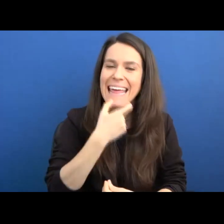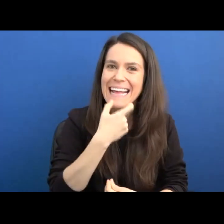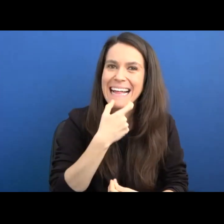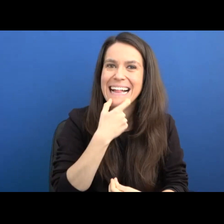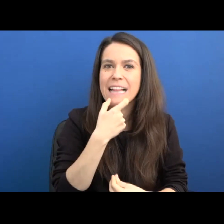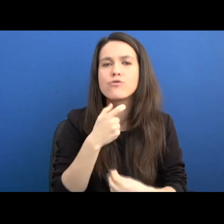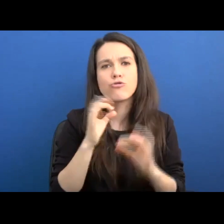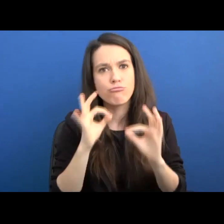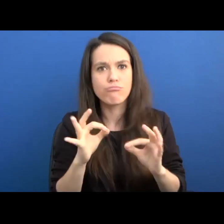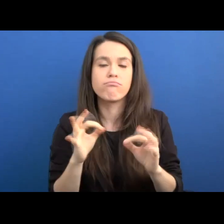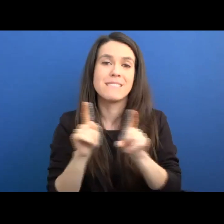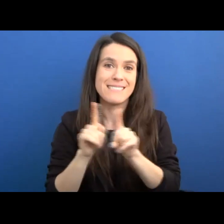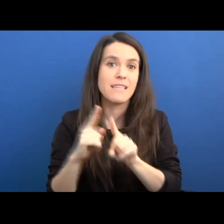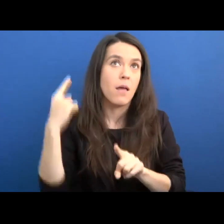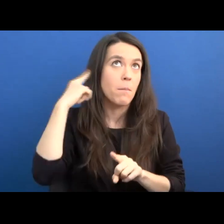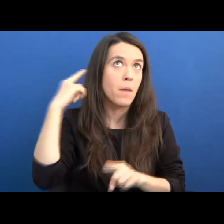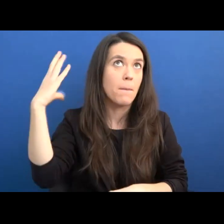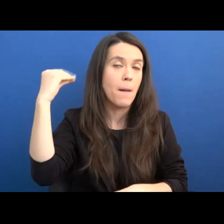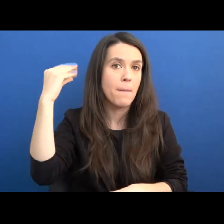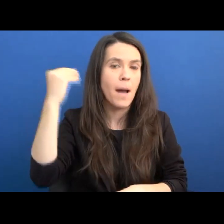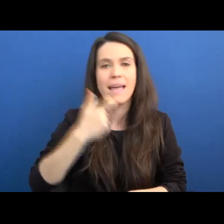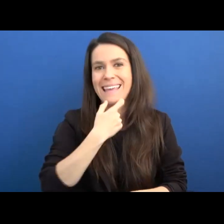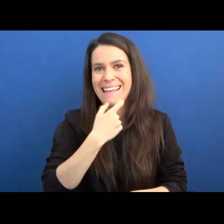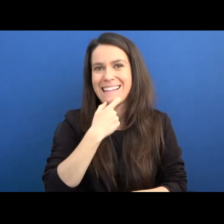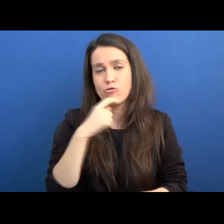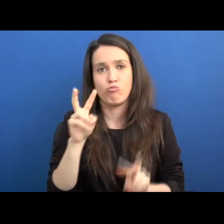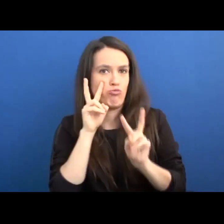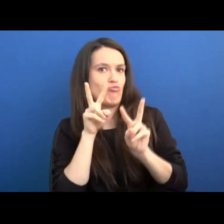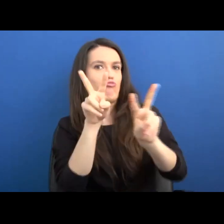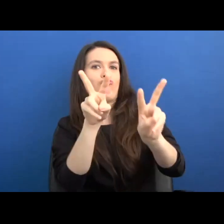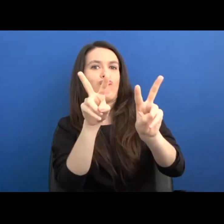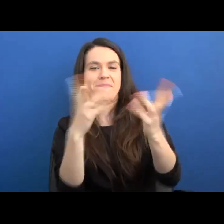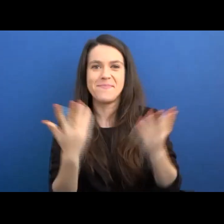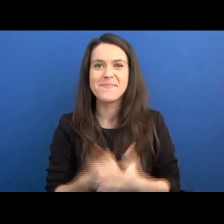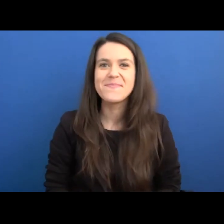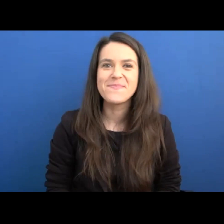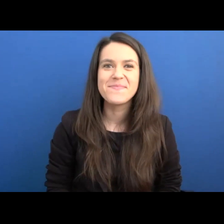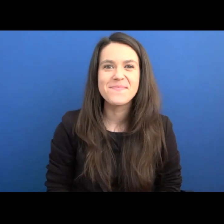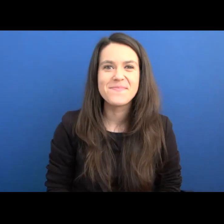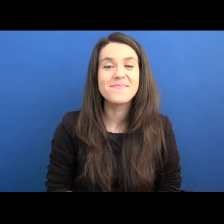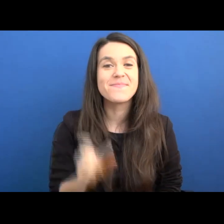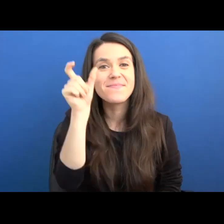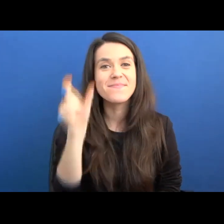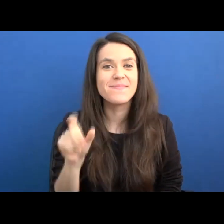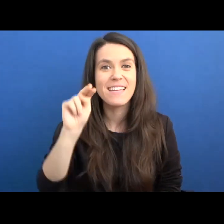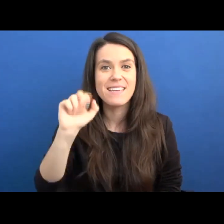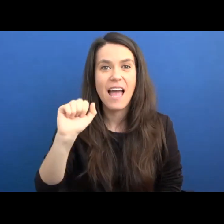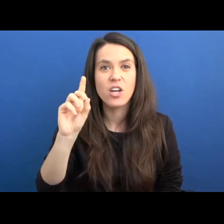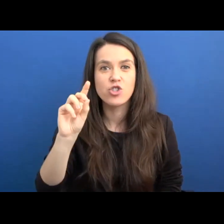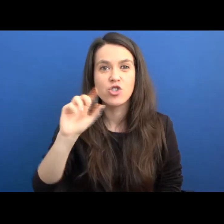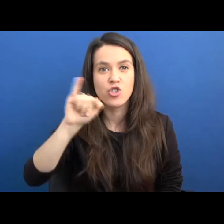Además, esta presentación viene con subtítulos en inglés y se ha añadido voz a su presentación.